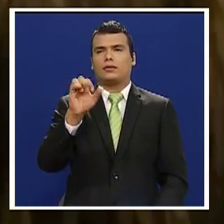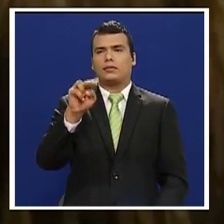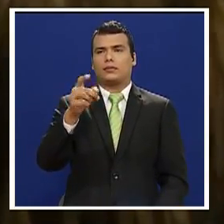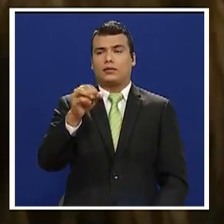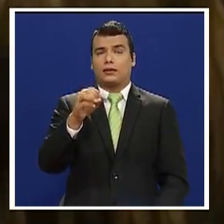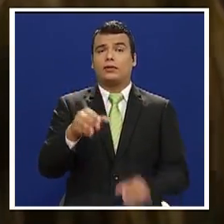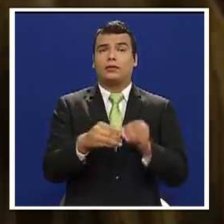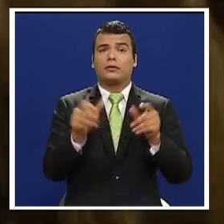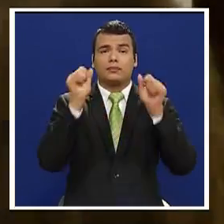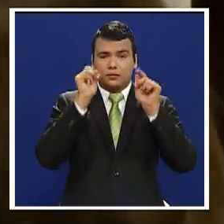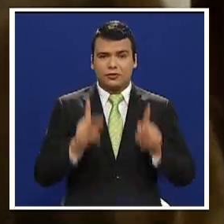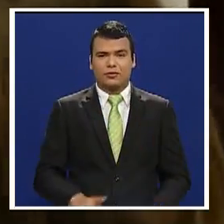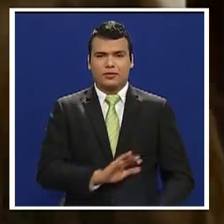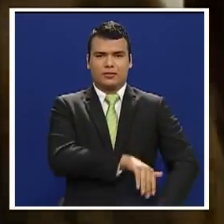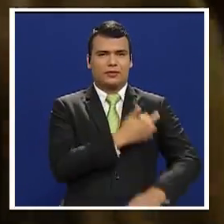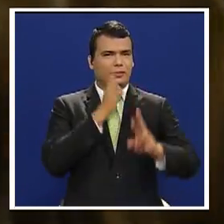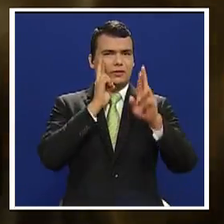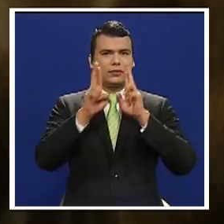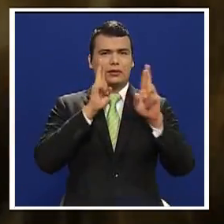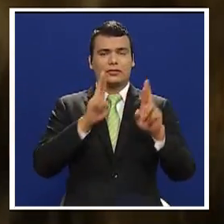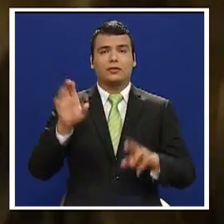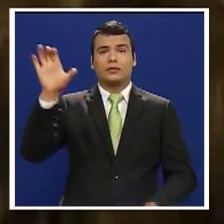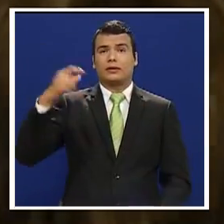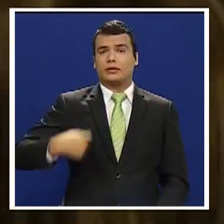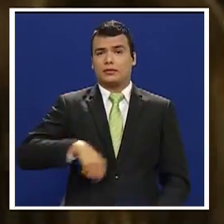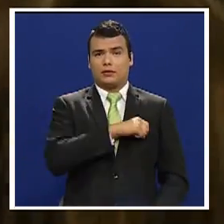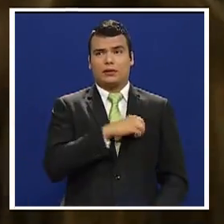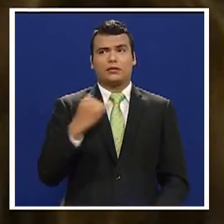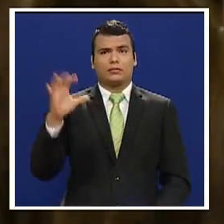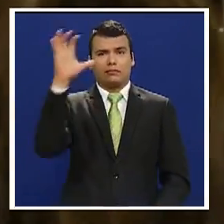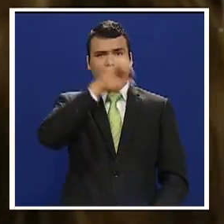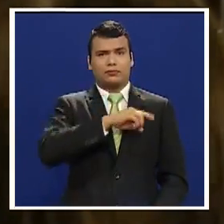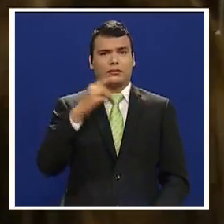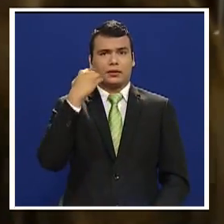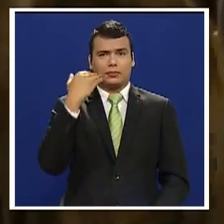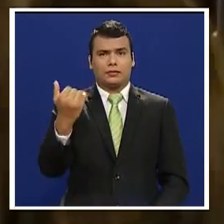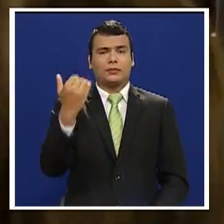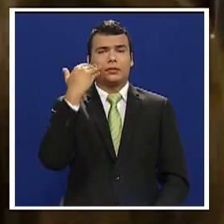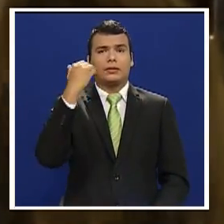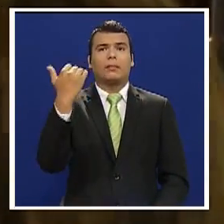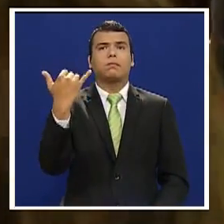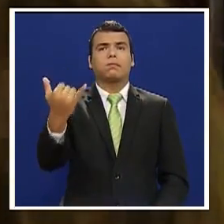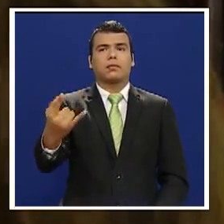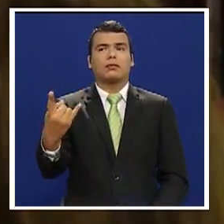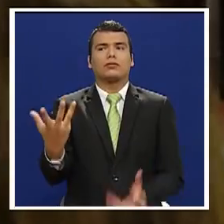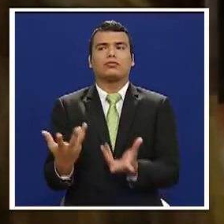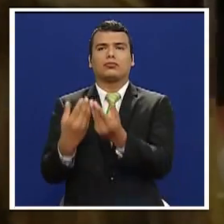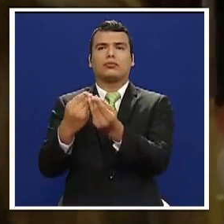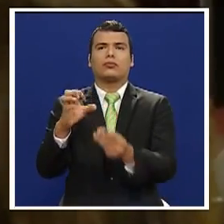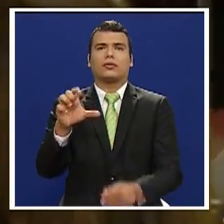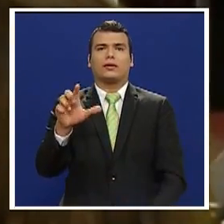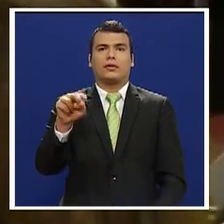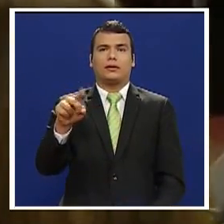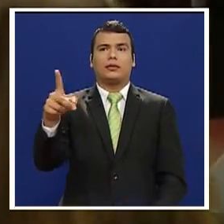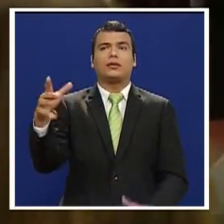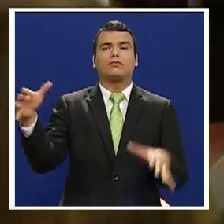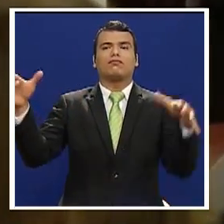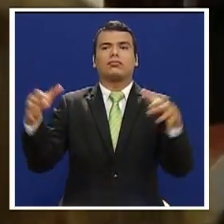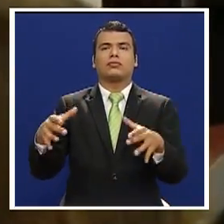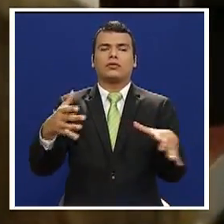el pasado sábado. Hay versiones encontradas sobre su desaparición. El alcalde de El Tarra, José de Dios Toros, indicó que un mototaxista